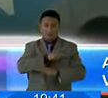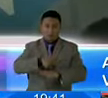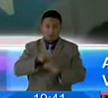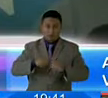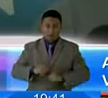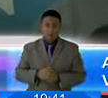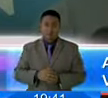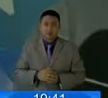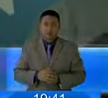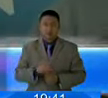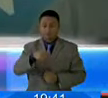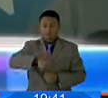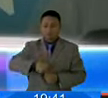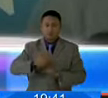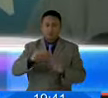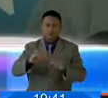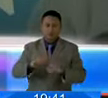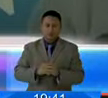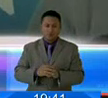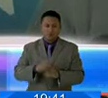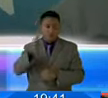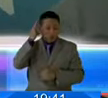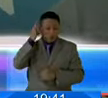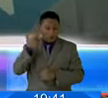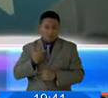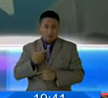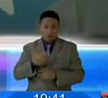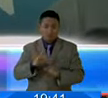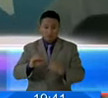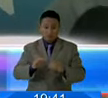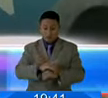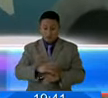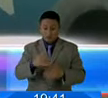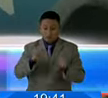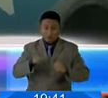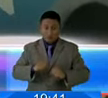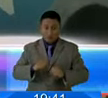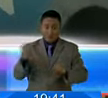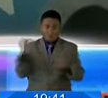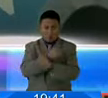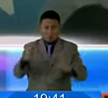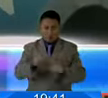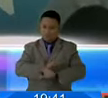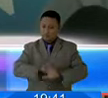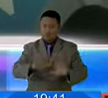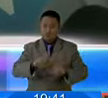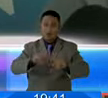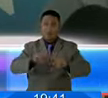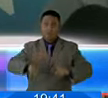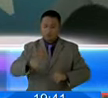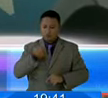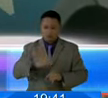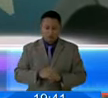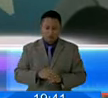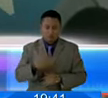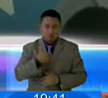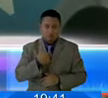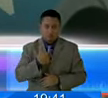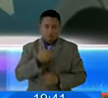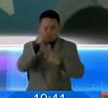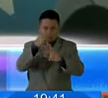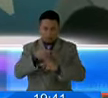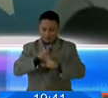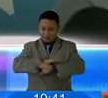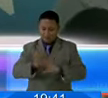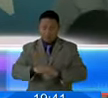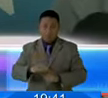que yo les he dicho a las chicas, pues yo no estoy enseñando a que ustedes sean violentas, simplemente es que a mí me quieren coger un seno, me quieren